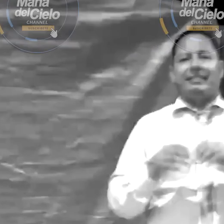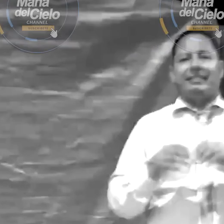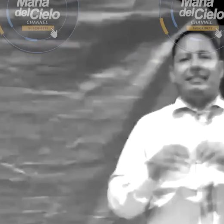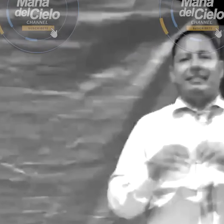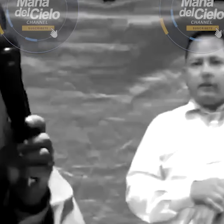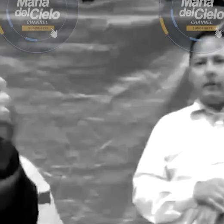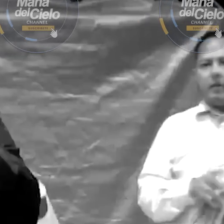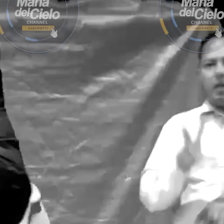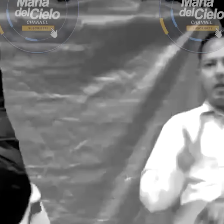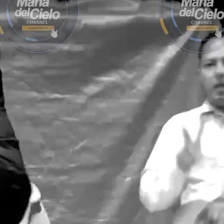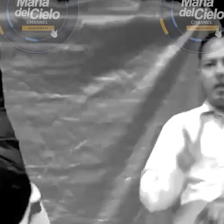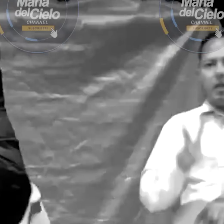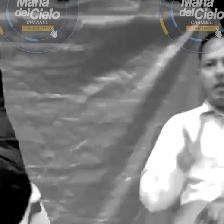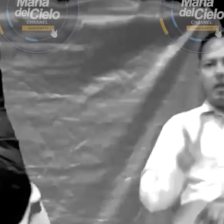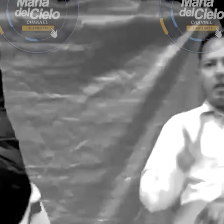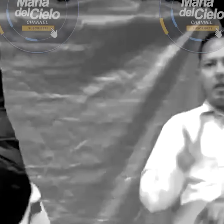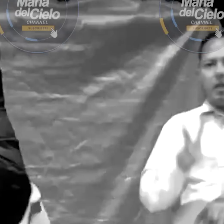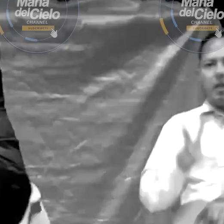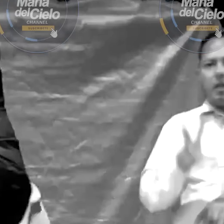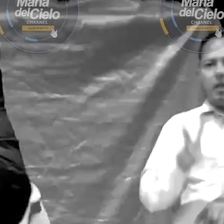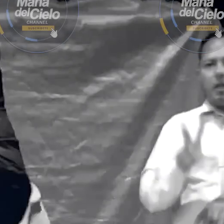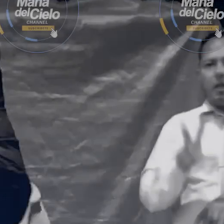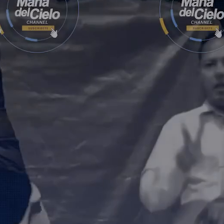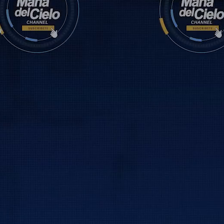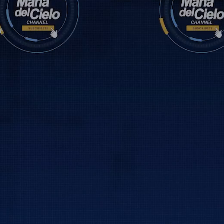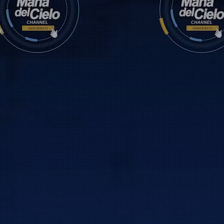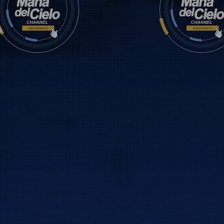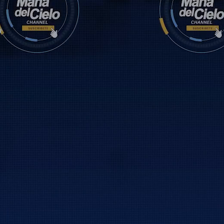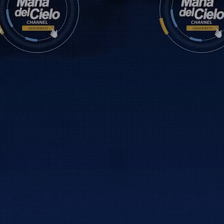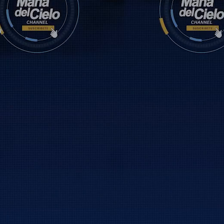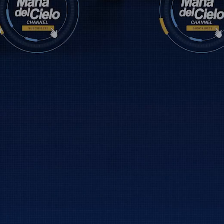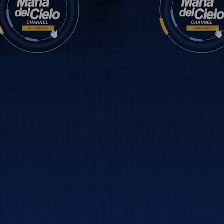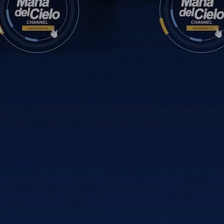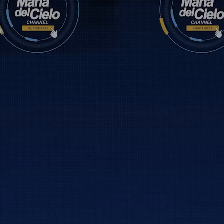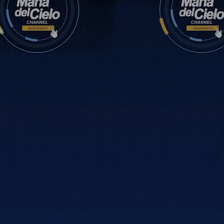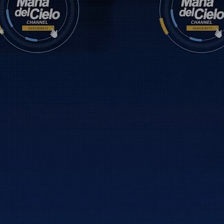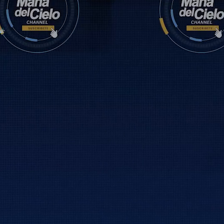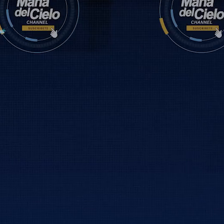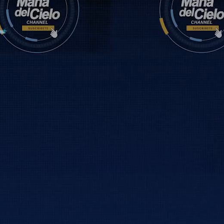plomo, no importa, hoy Jesús opera un milagro.